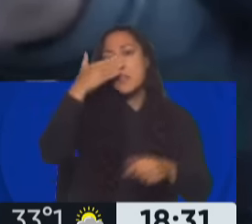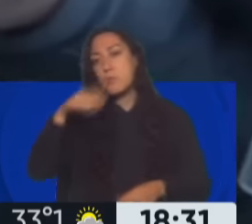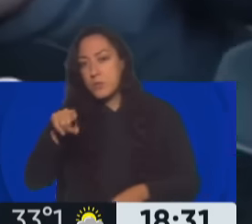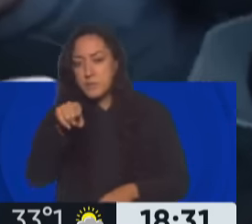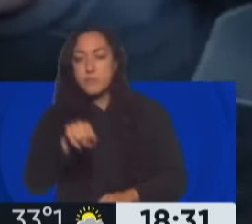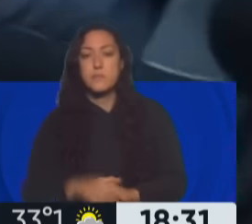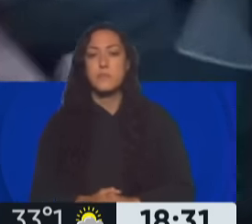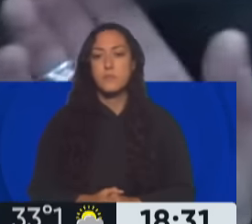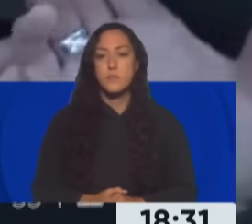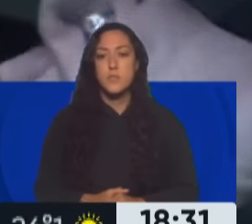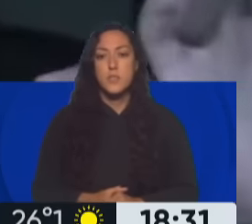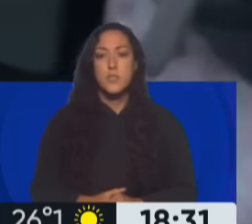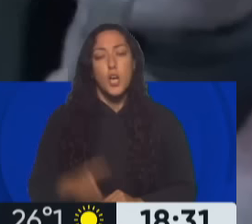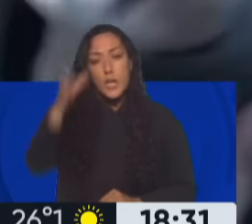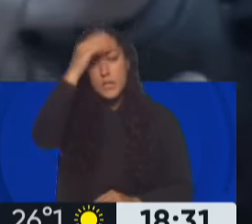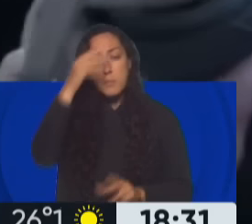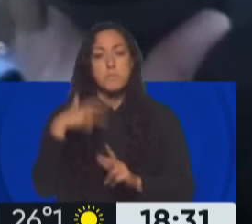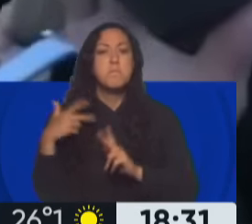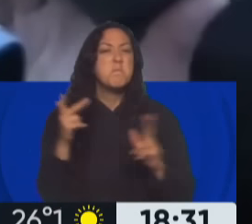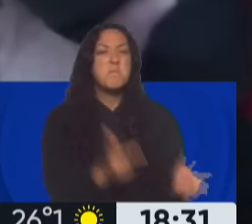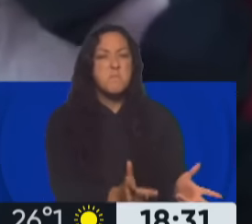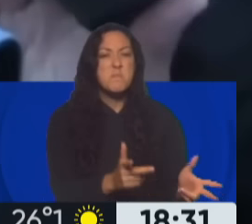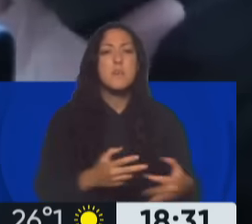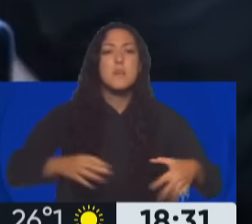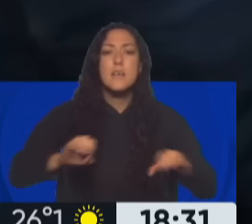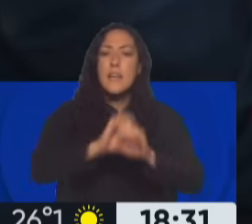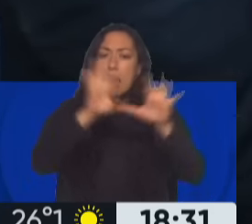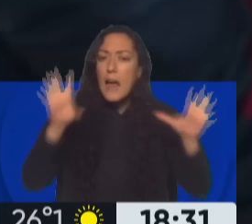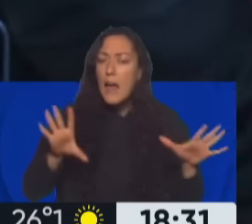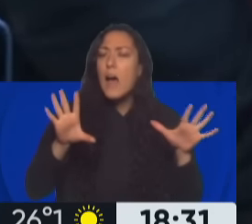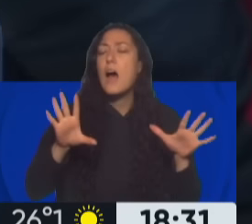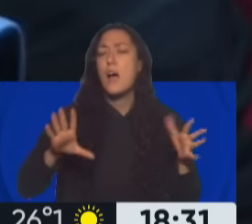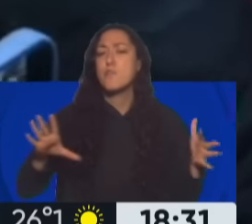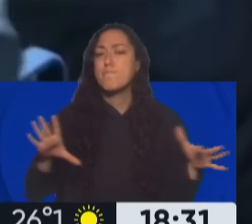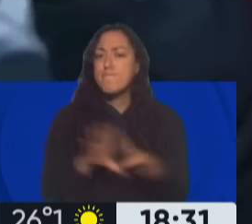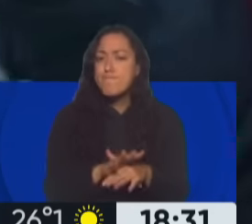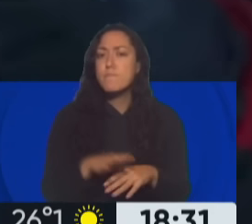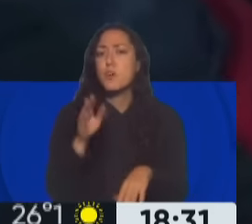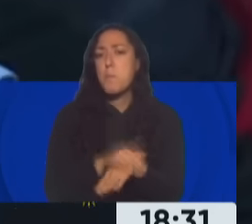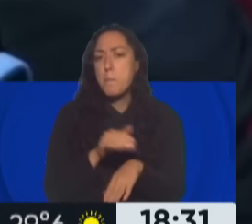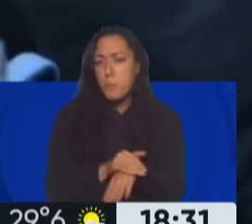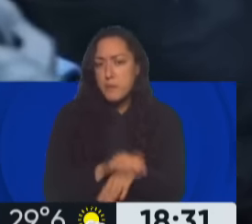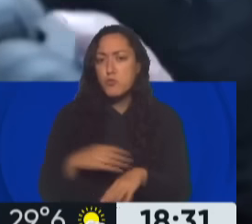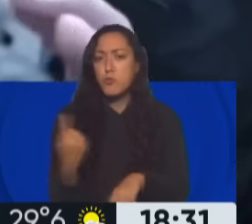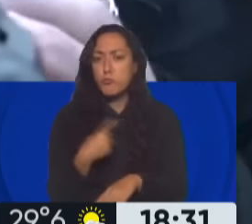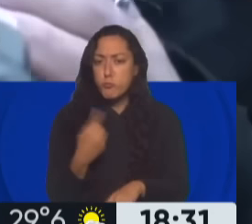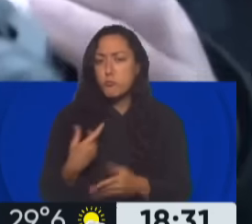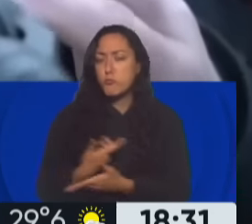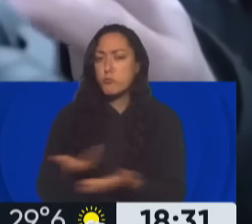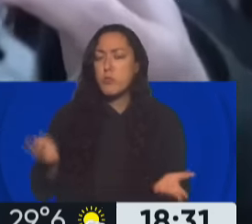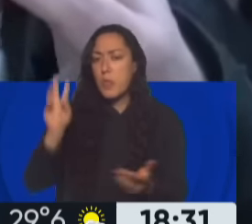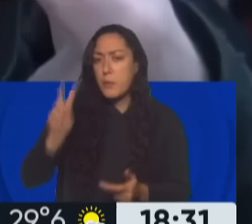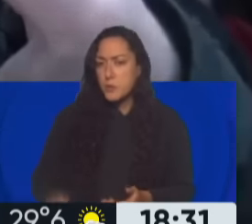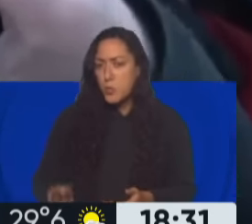Le transmití con precisión el compromiso que hay en la sociedad